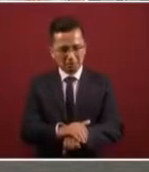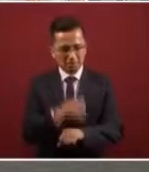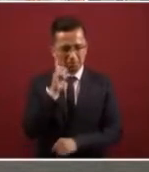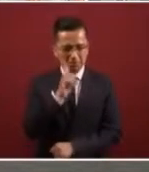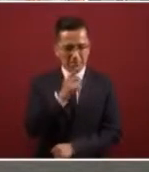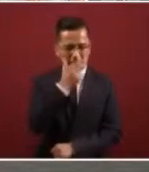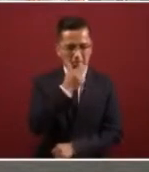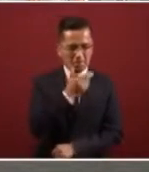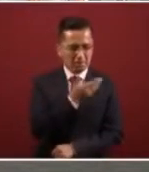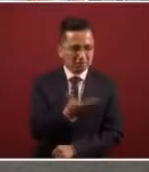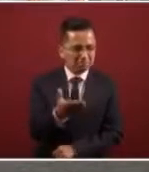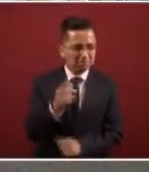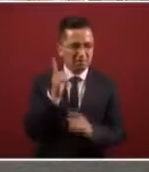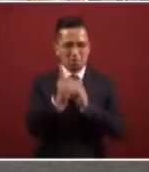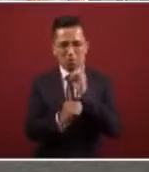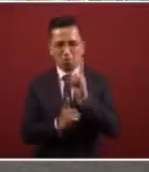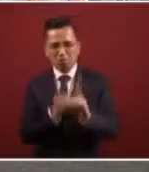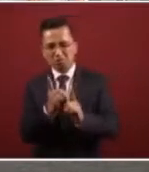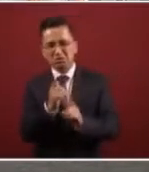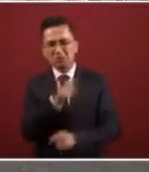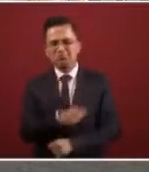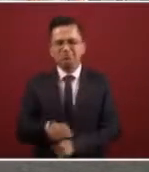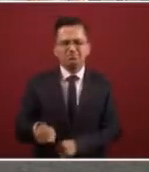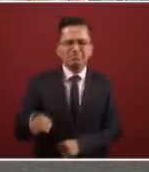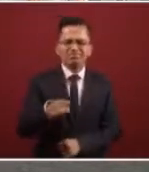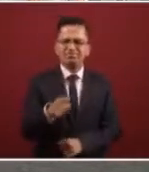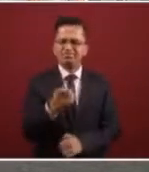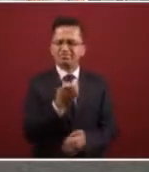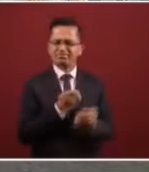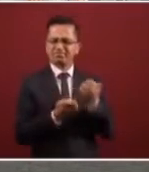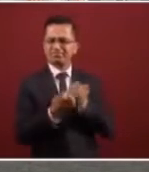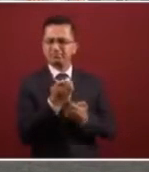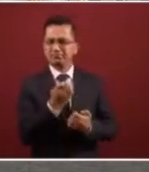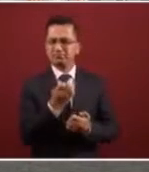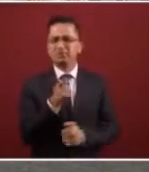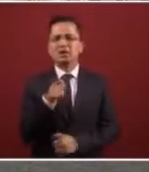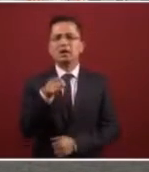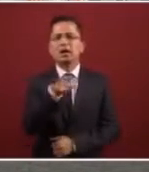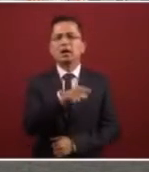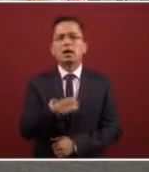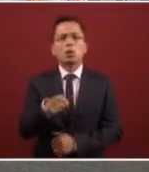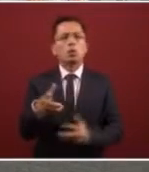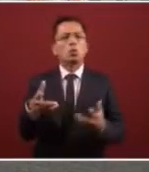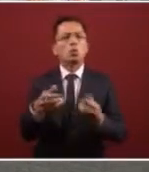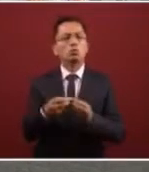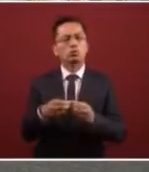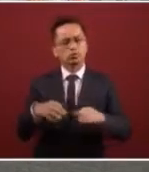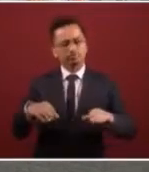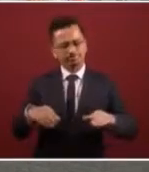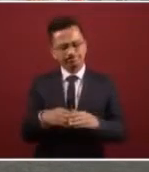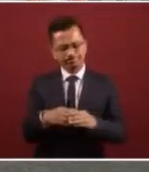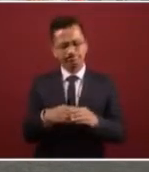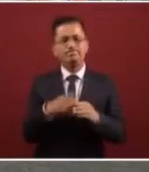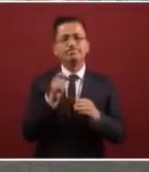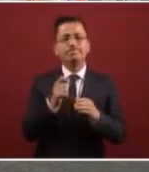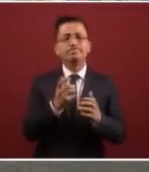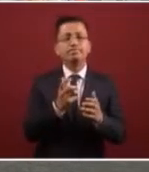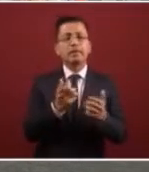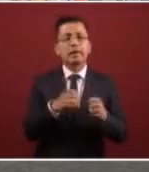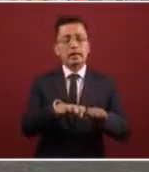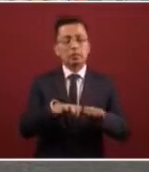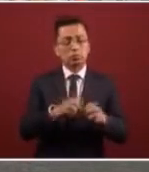atletas que formaron parte de la delegación que